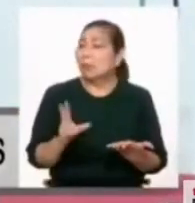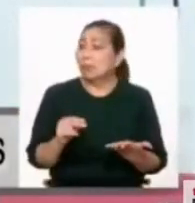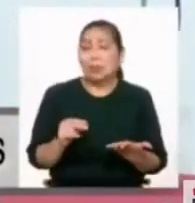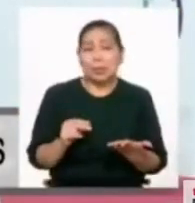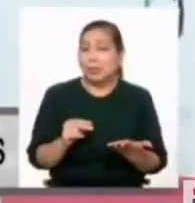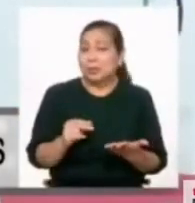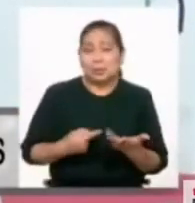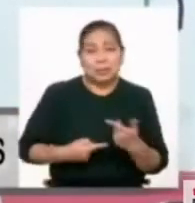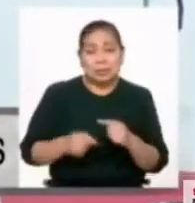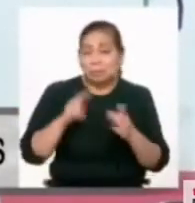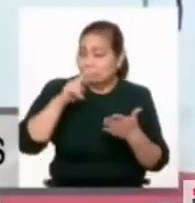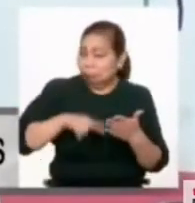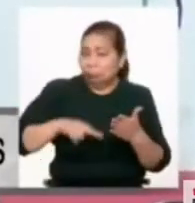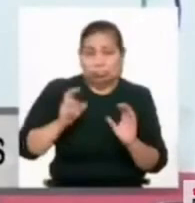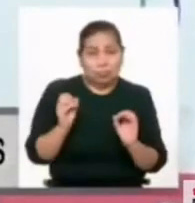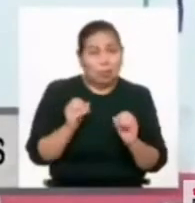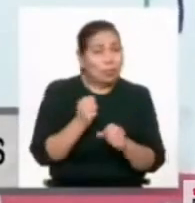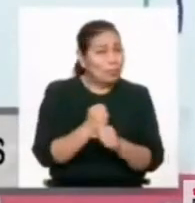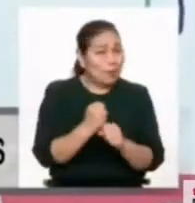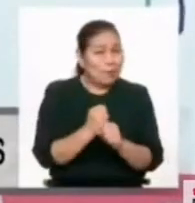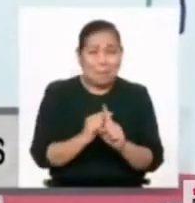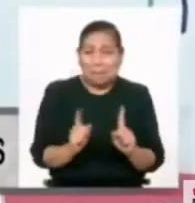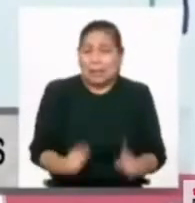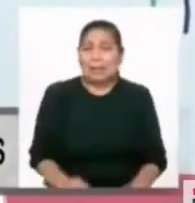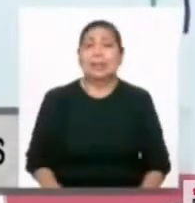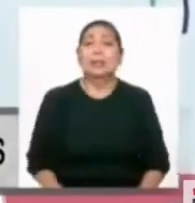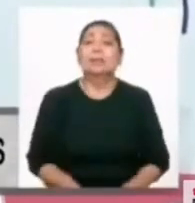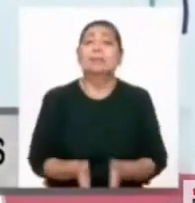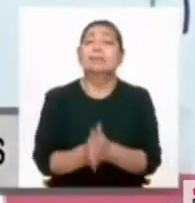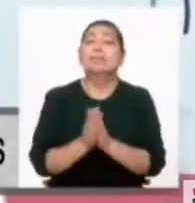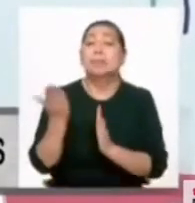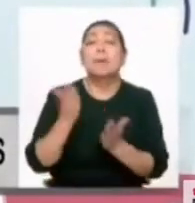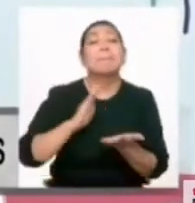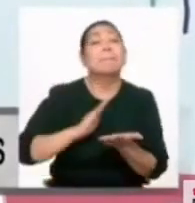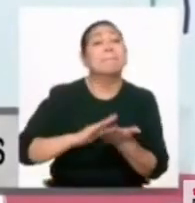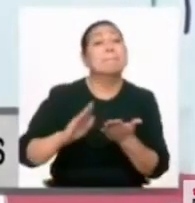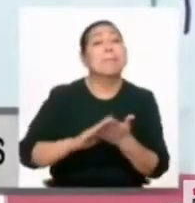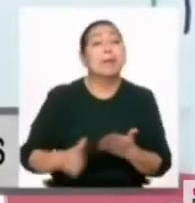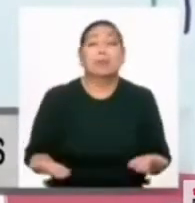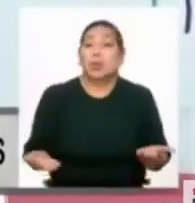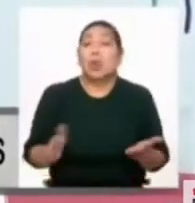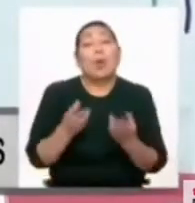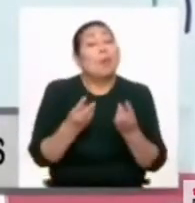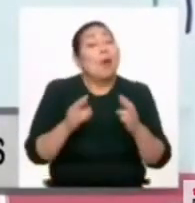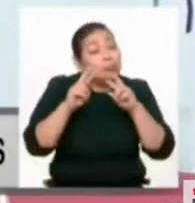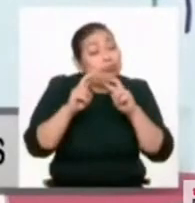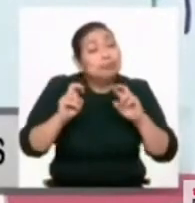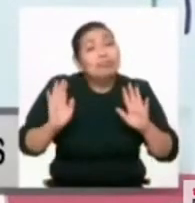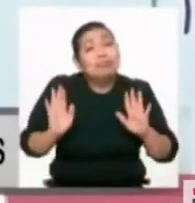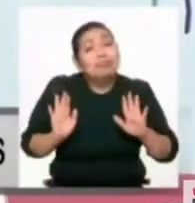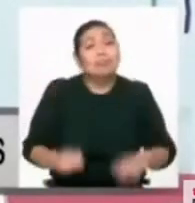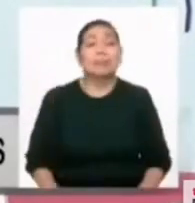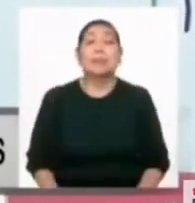no los ha realizado en ejercicio de la función, que había pedido licencia. Eso es materia de